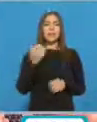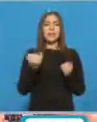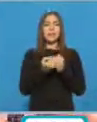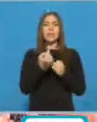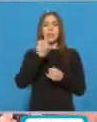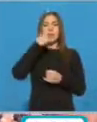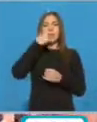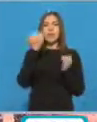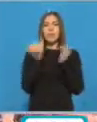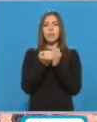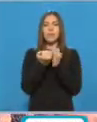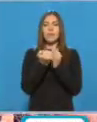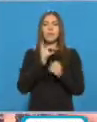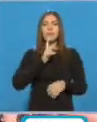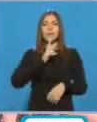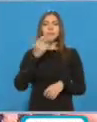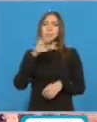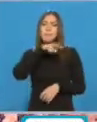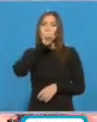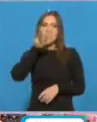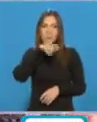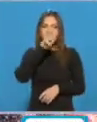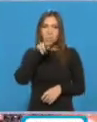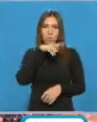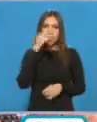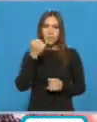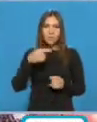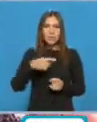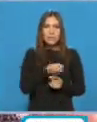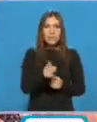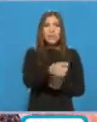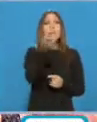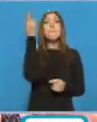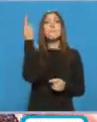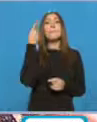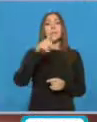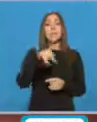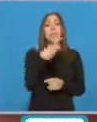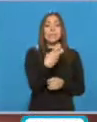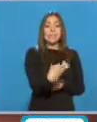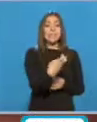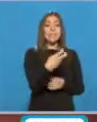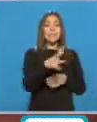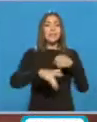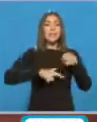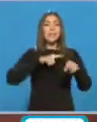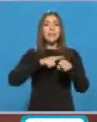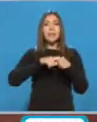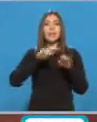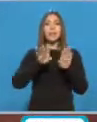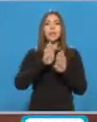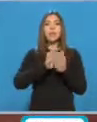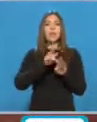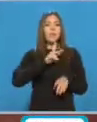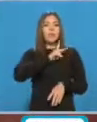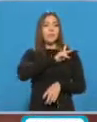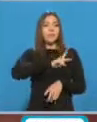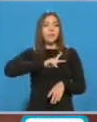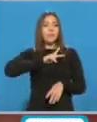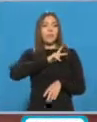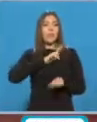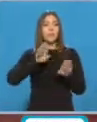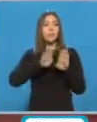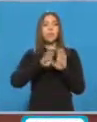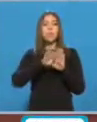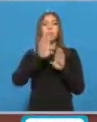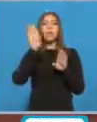igual que las serpientes. Sí. Sin embargo, este animal, el veneno es por segregación, no por inyección